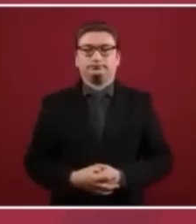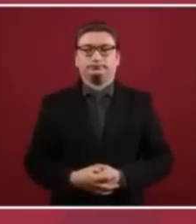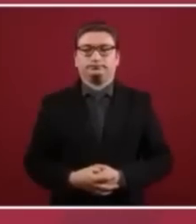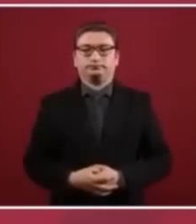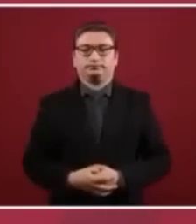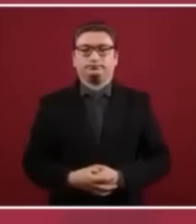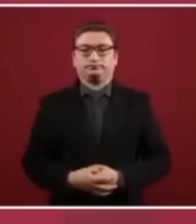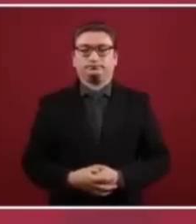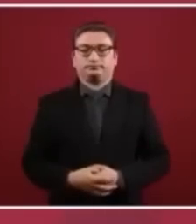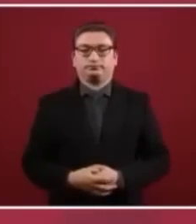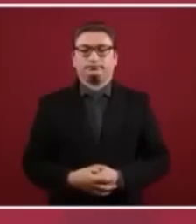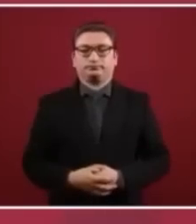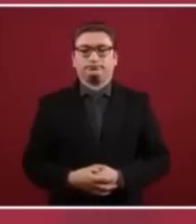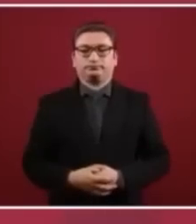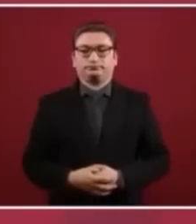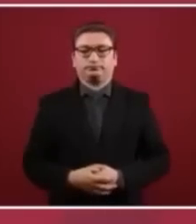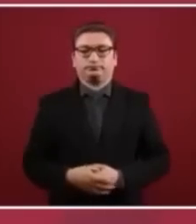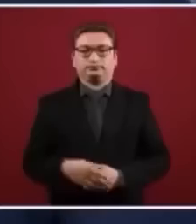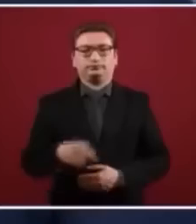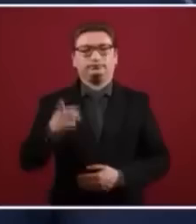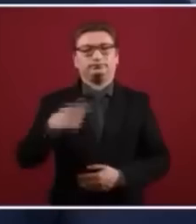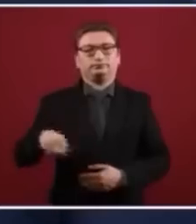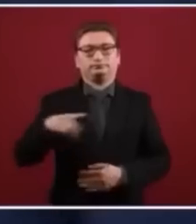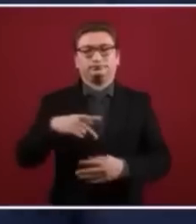los rockeros que me gustan